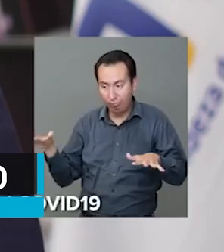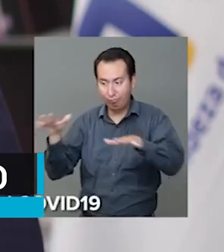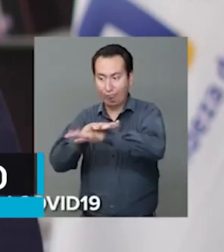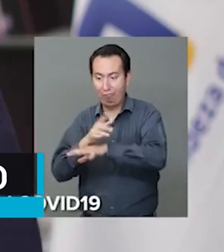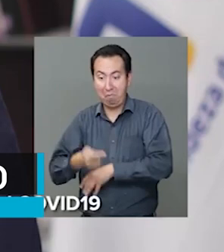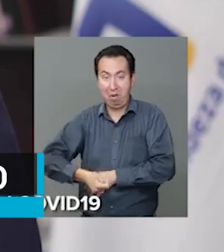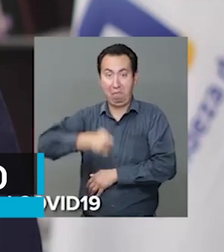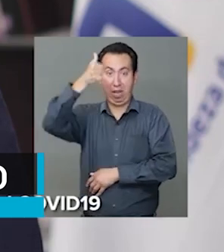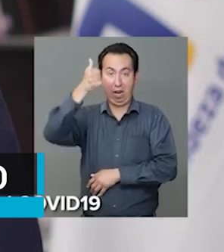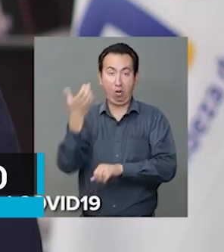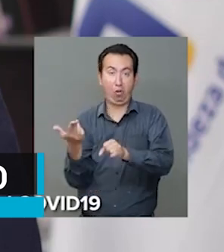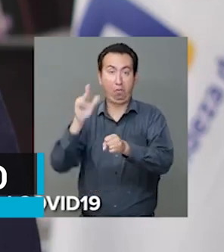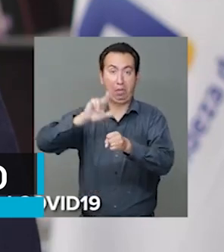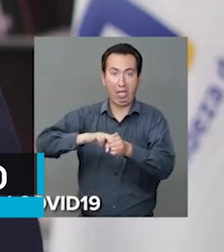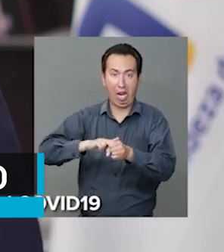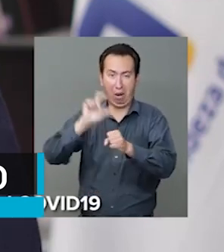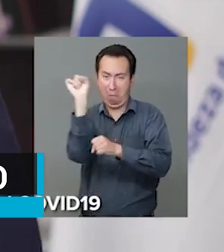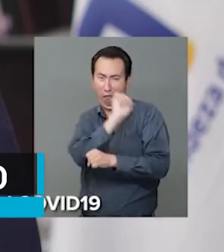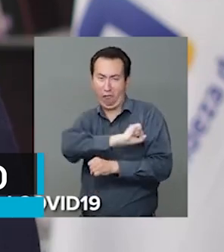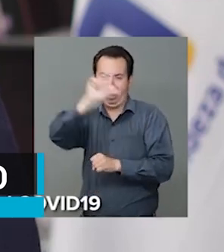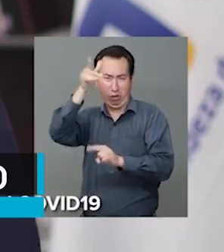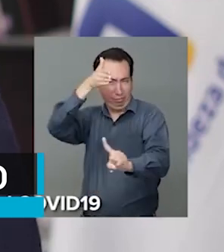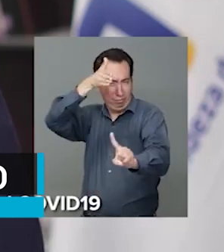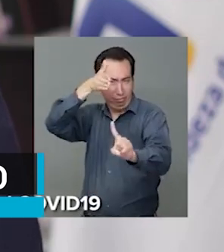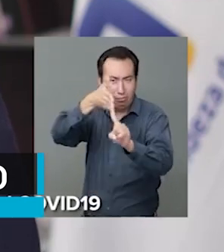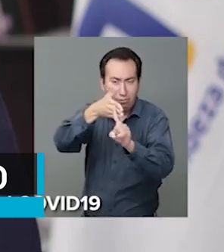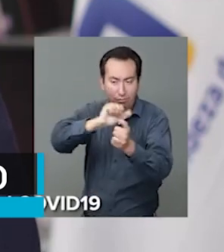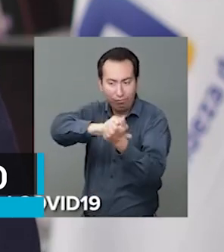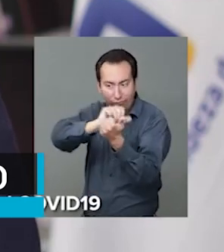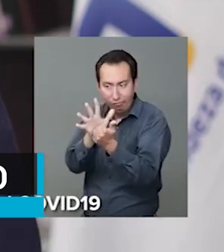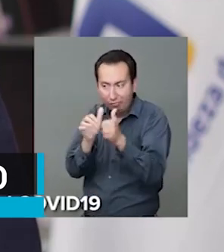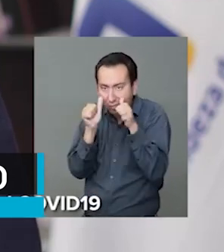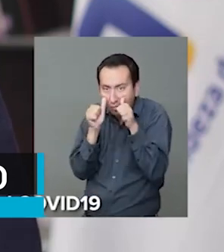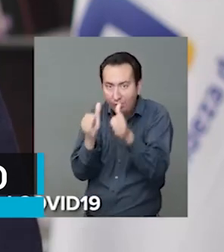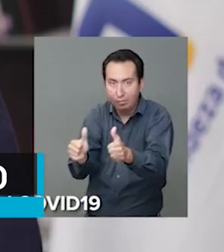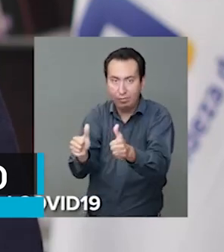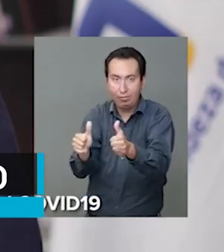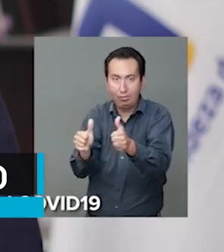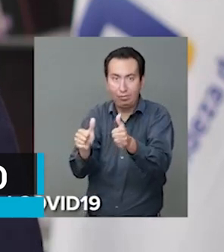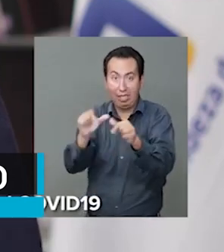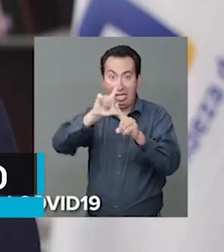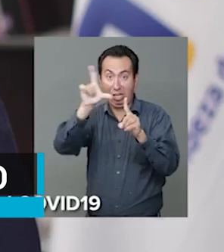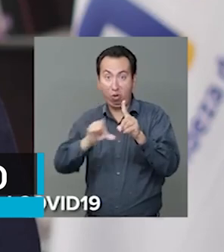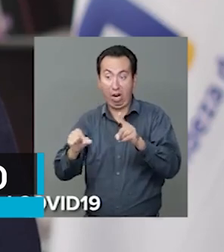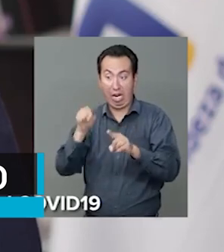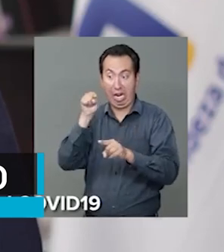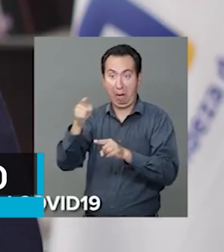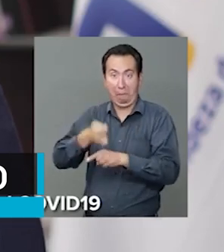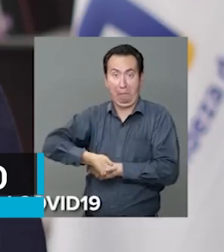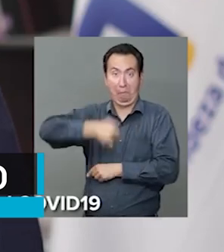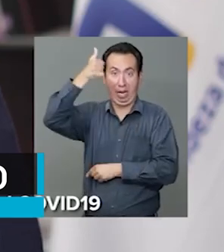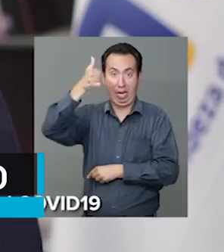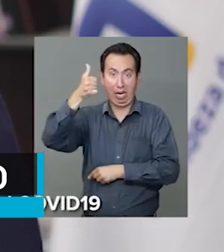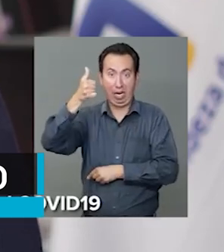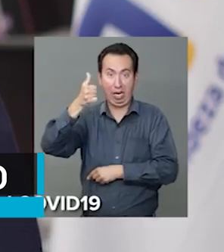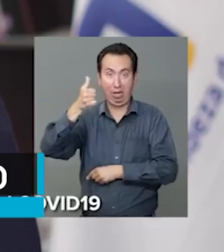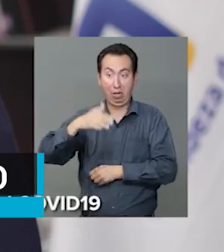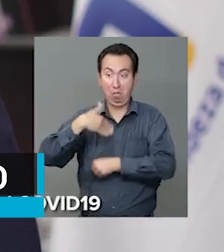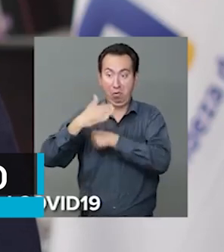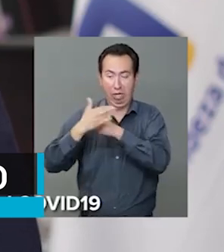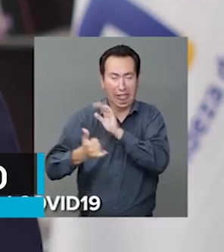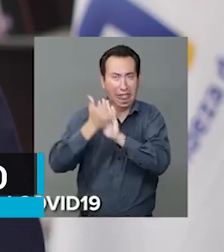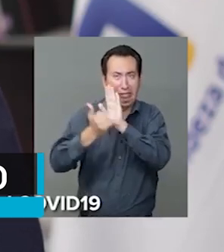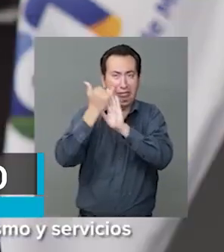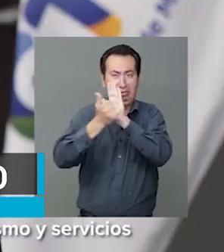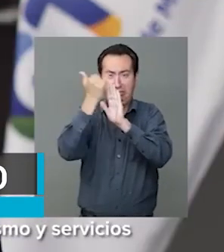convertirlo en el primer hospital especializado de atención al covid 19 en todo México y Estará listo